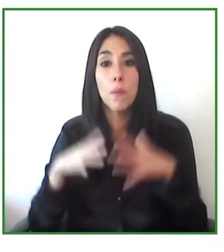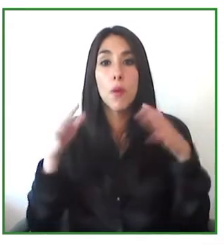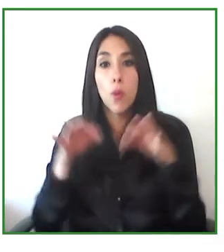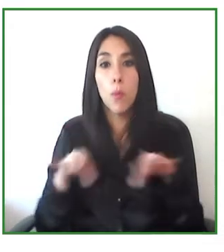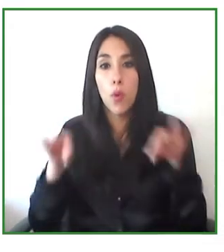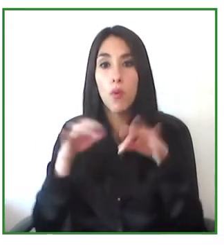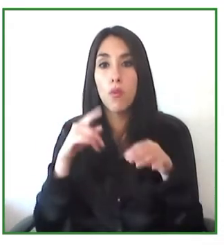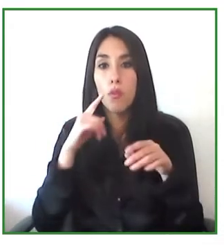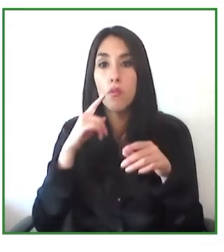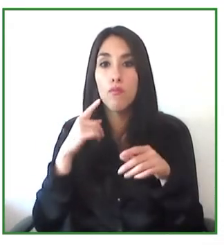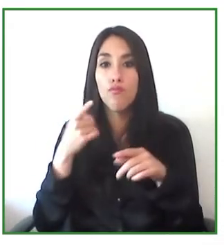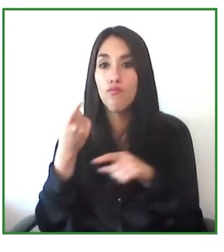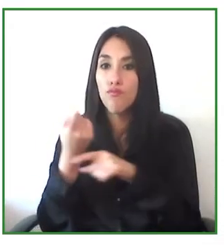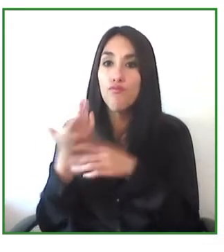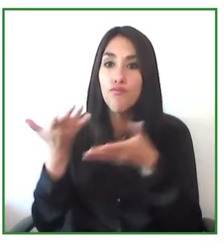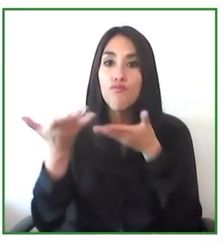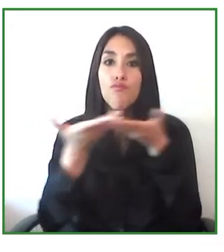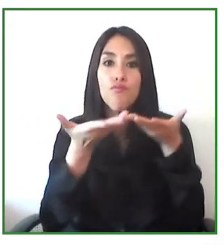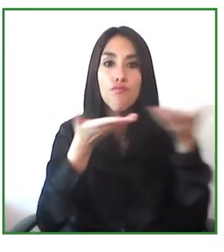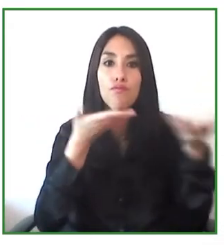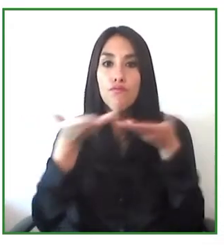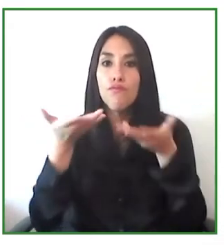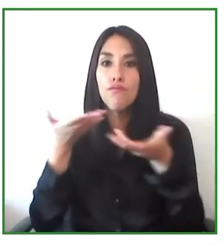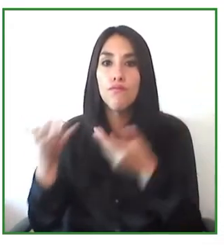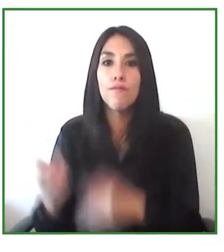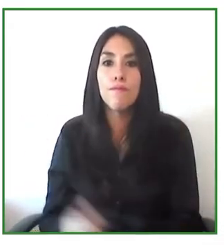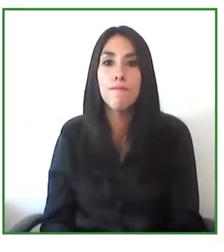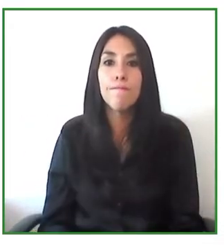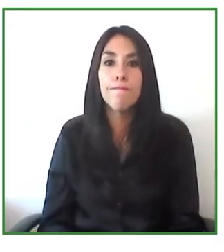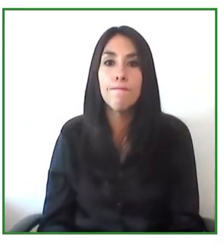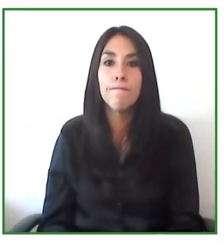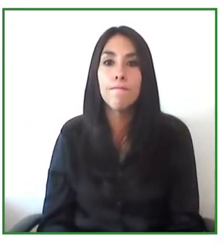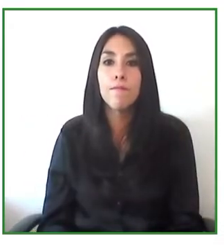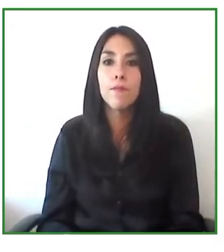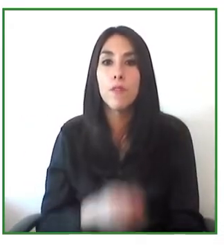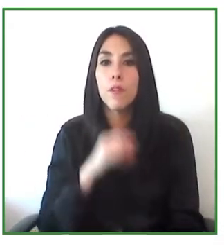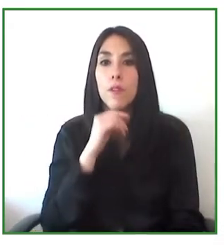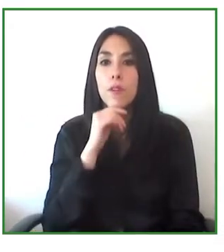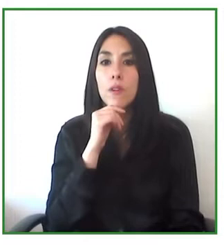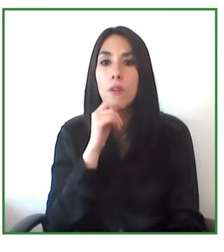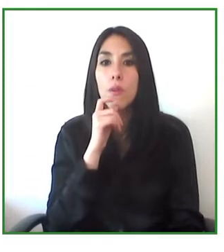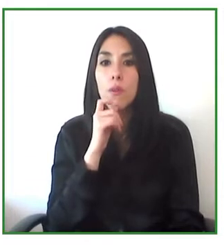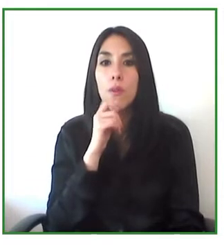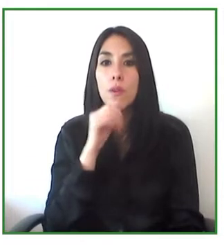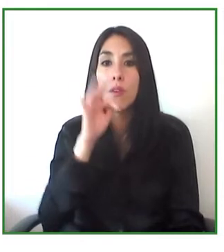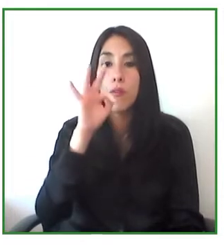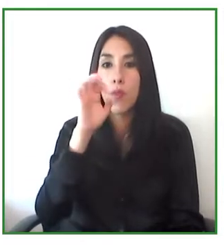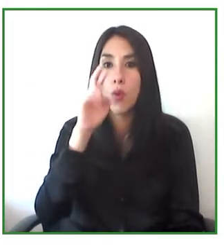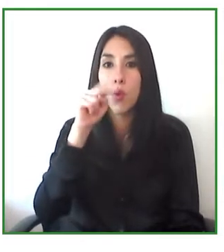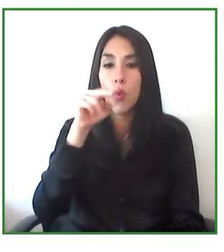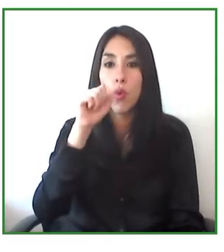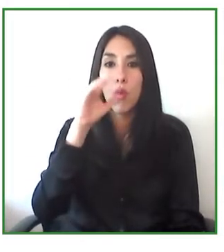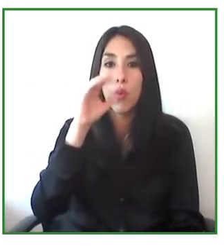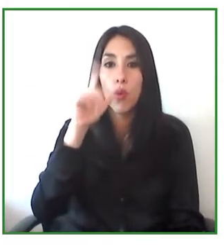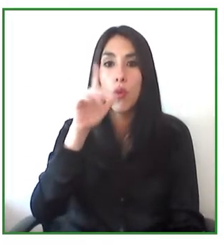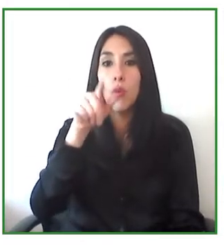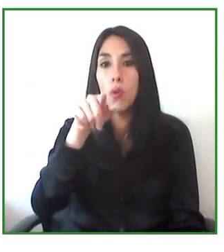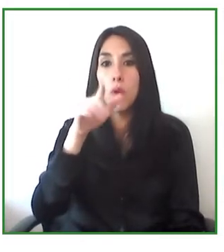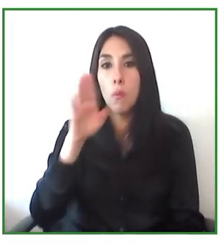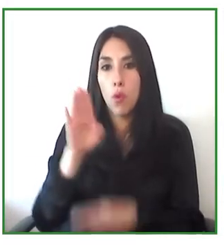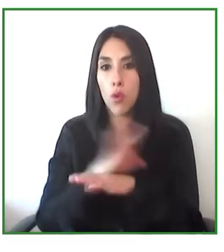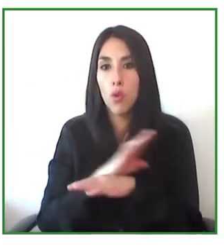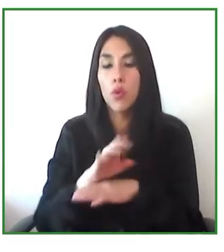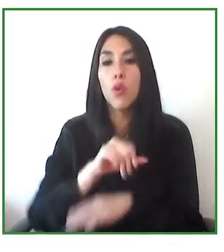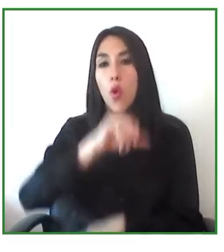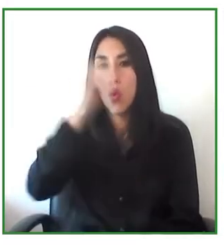tenido FENASCOL, no solo en Colombia, sino en otros países como Paraguay. Y esperamos que efectivamente esto pueda ser un